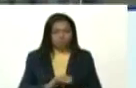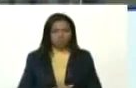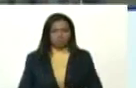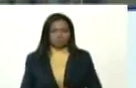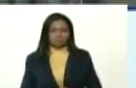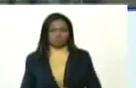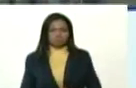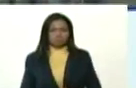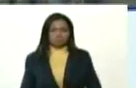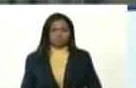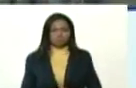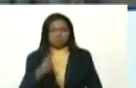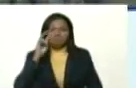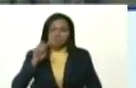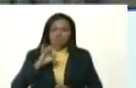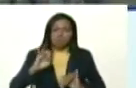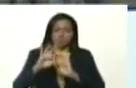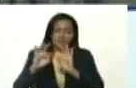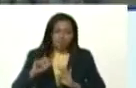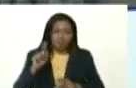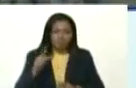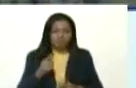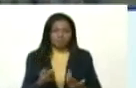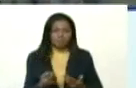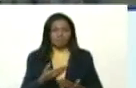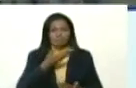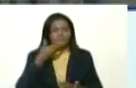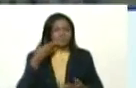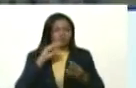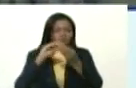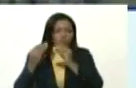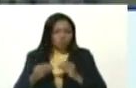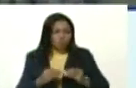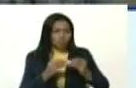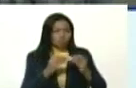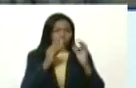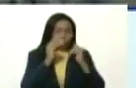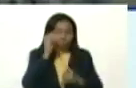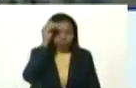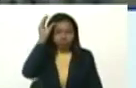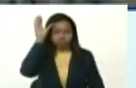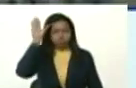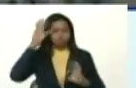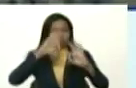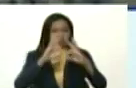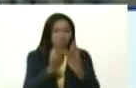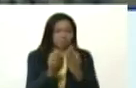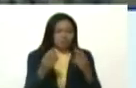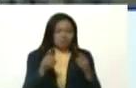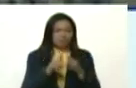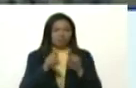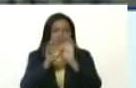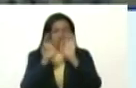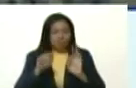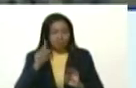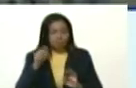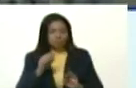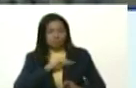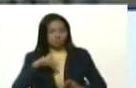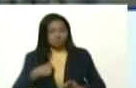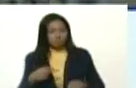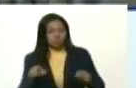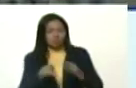efecto de respaldo, de mejoría, de la capacidad de la familia en su ingreso para